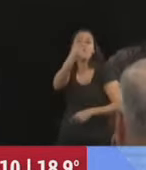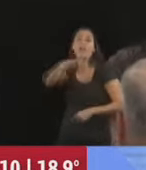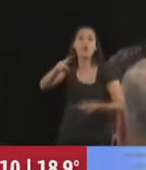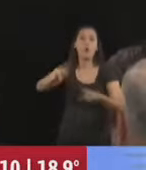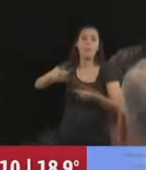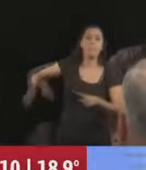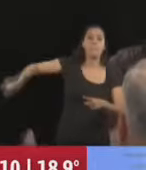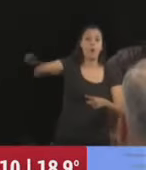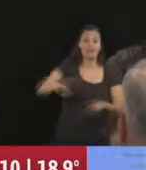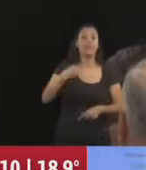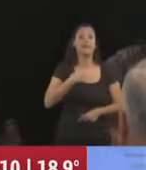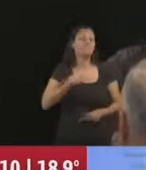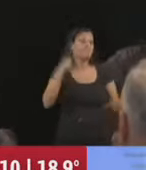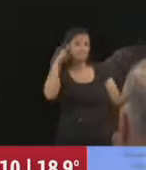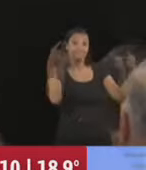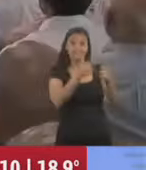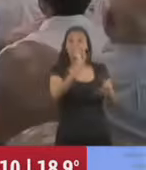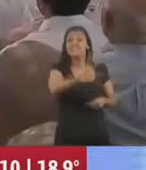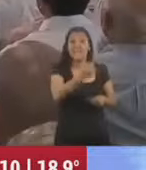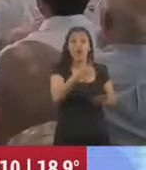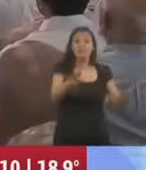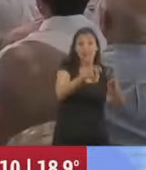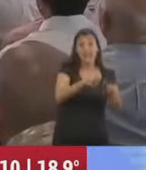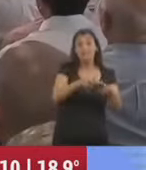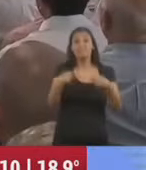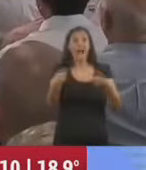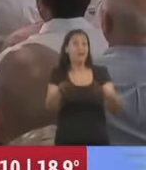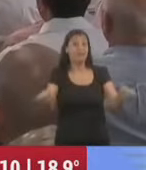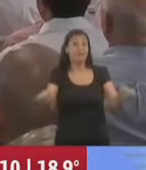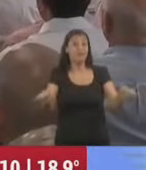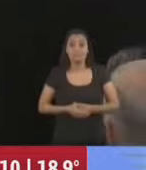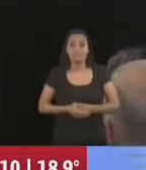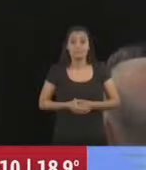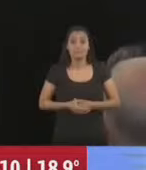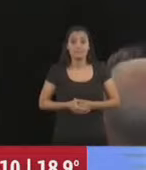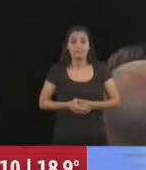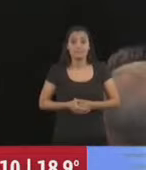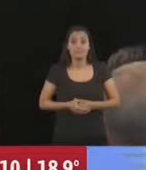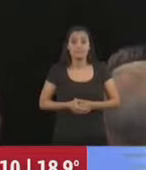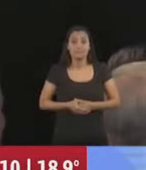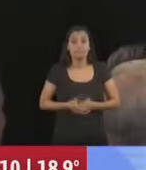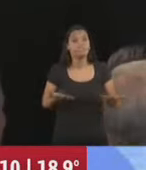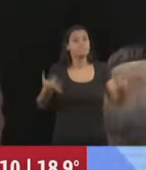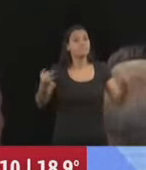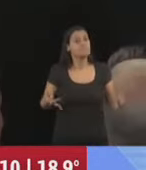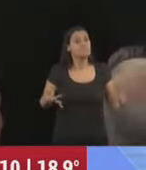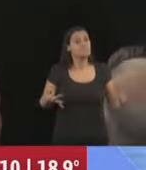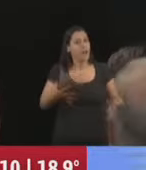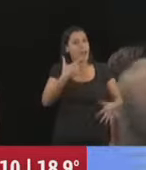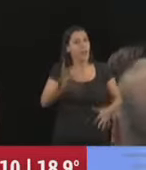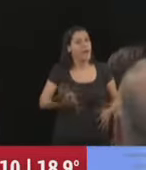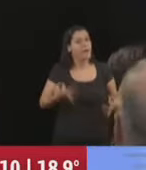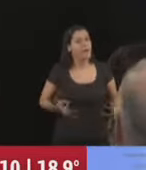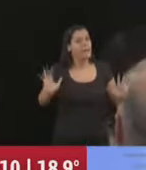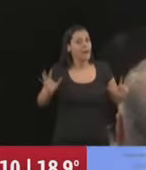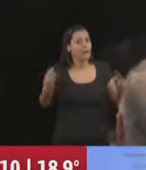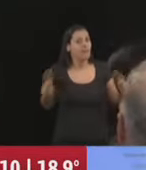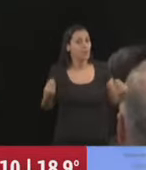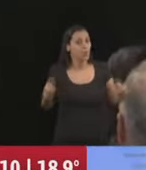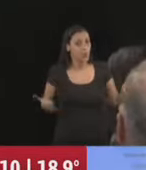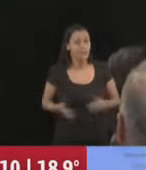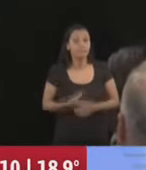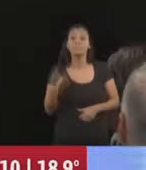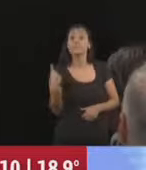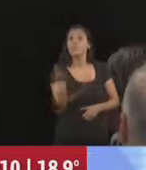estar equilibrados. Mire, mi provincia este año está invirtiendo 500 millones de dólares en obra pública. Prácticamente ninguna provincia